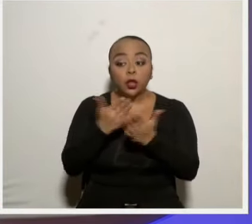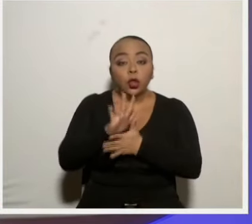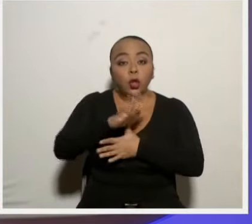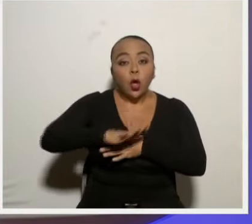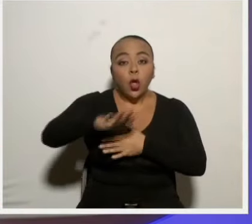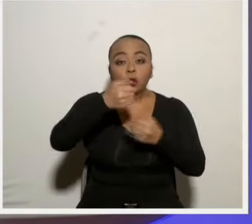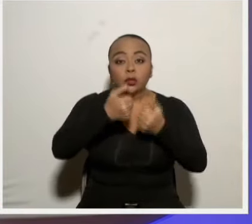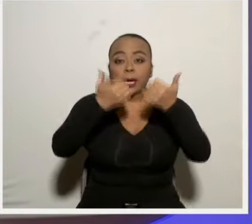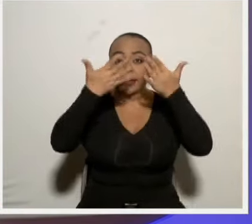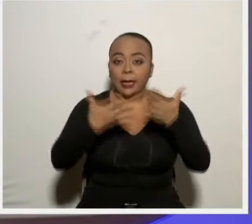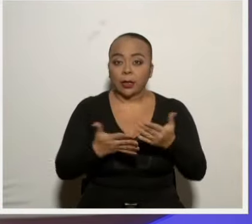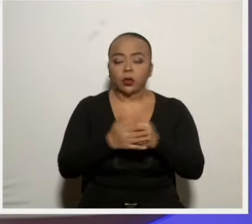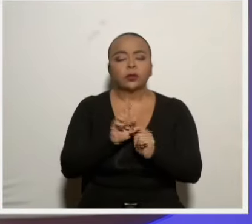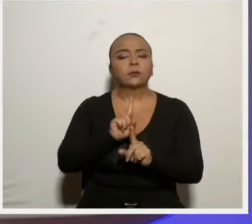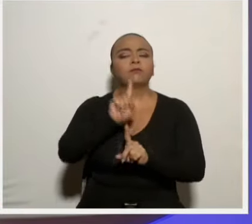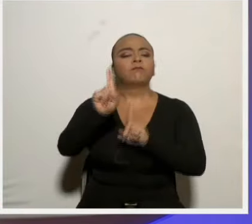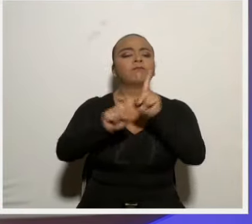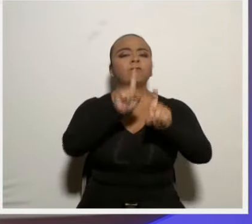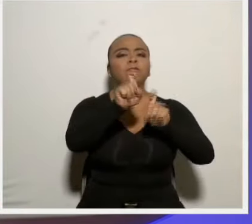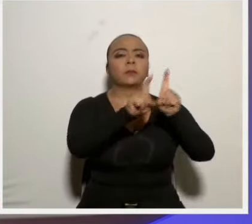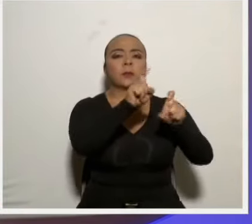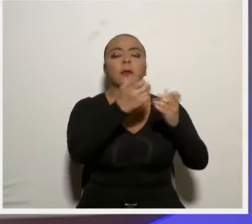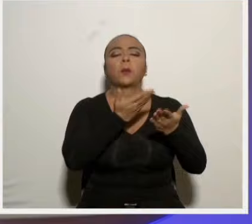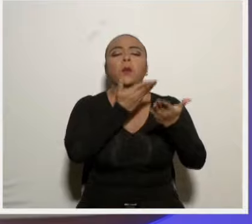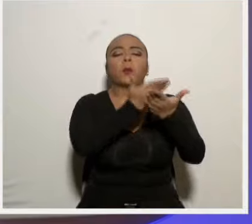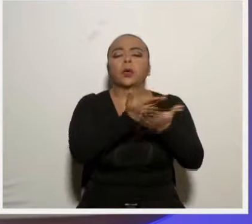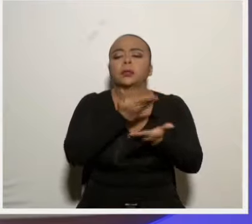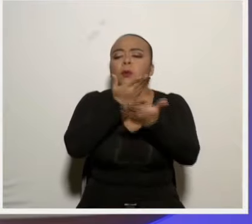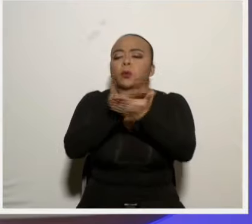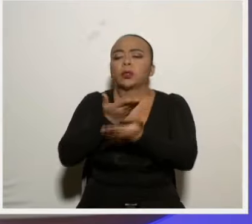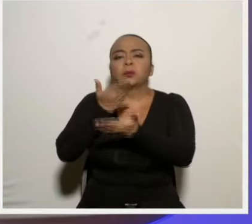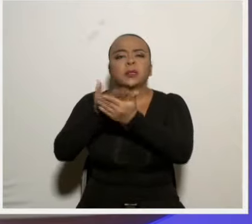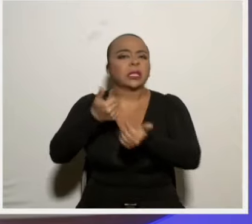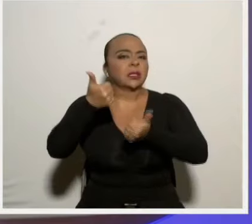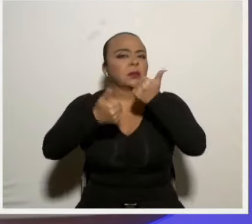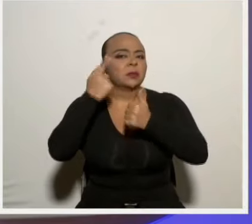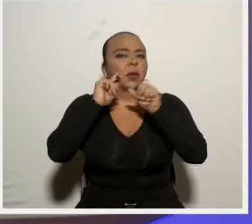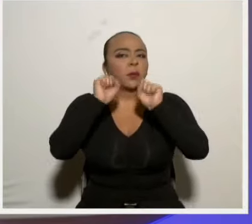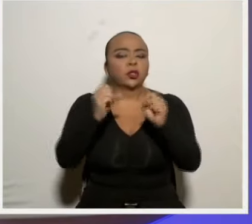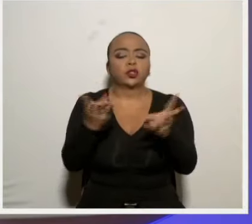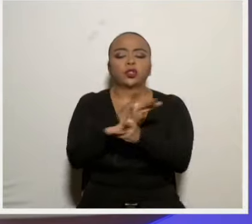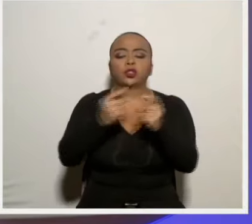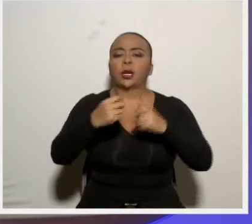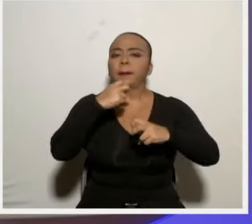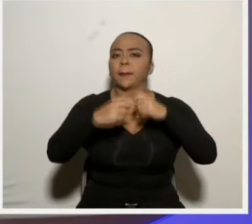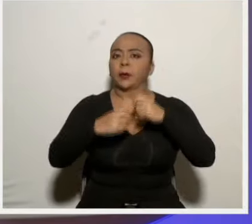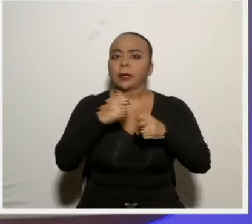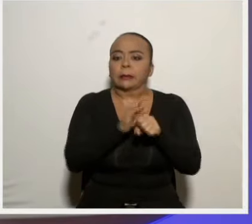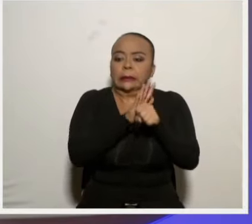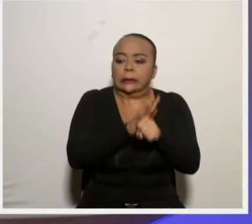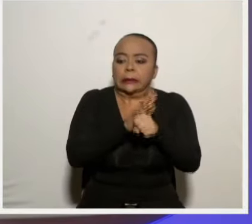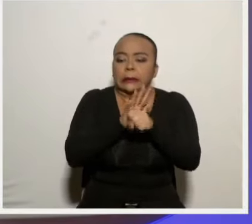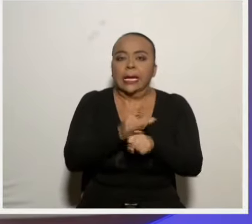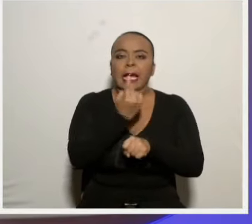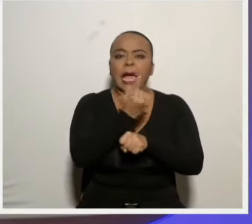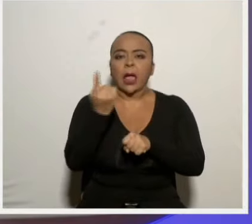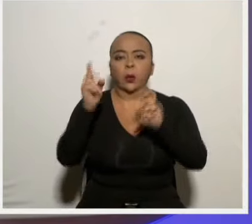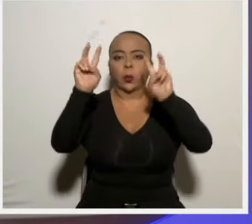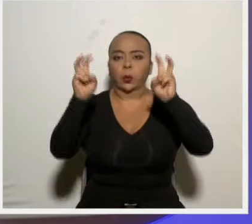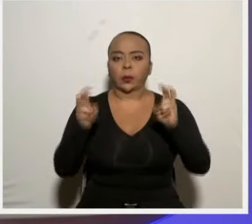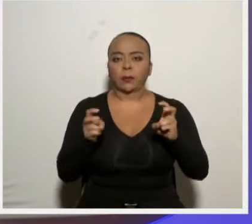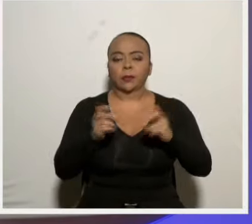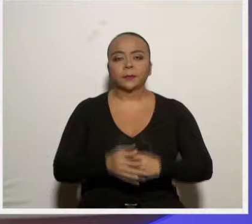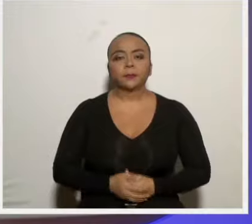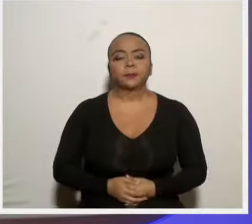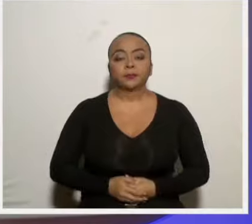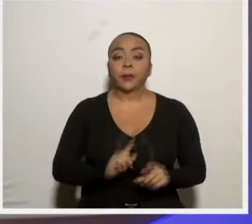los candidatos se les preguntó sobre las propuestas que ellos plantean para solucionar los problemas apremiantes en cada uno de esos temas.